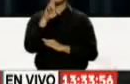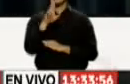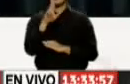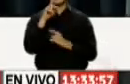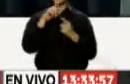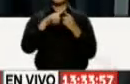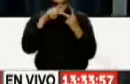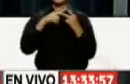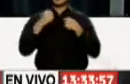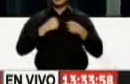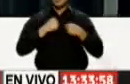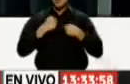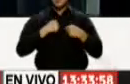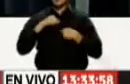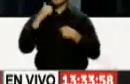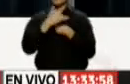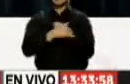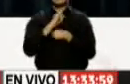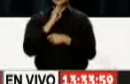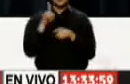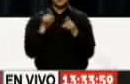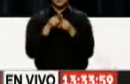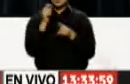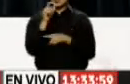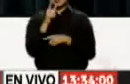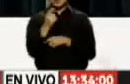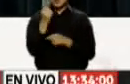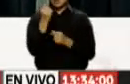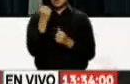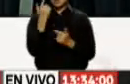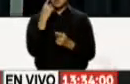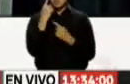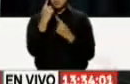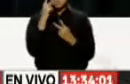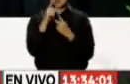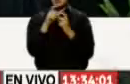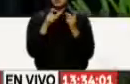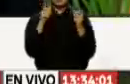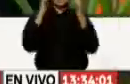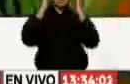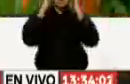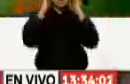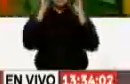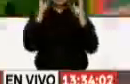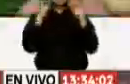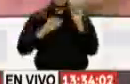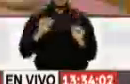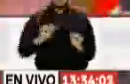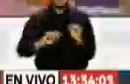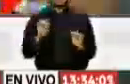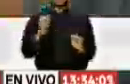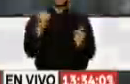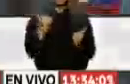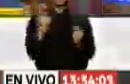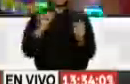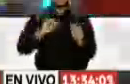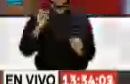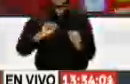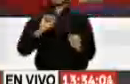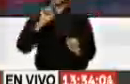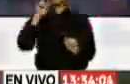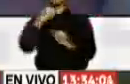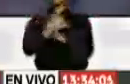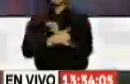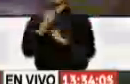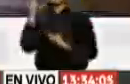Park o al de King Kong. Es increíble este juego. ¿Y a los costos? Porque eso también le interesa a los televidentes. No se comparan los costos. O sea, el costo aquí es súper económico en relación a